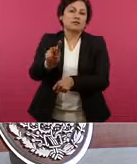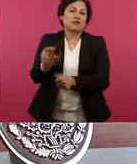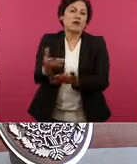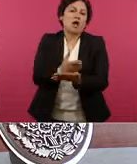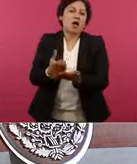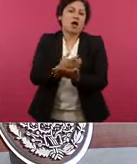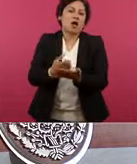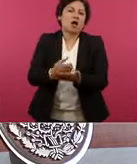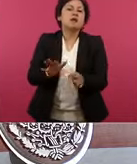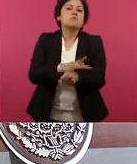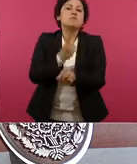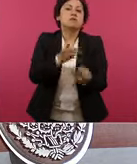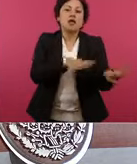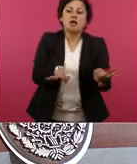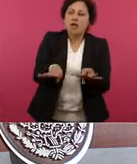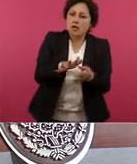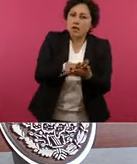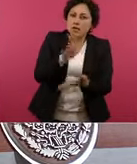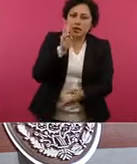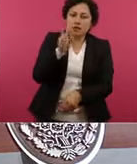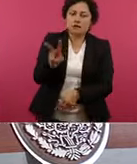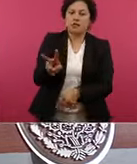No, unas cosas